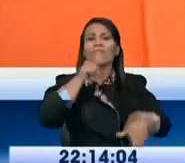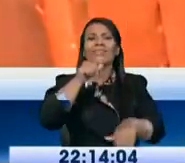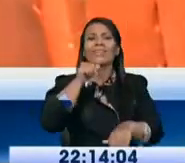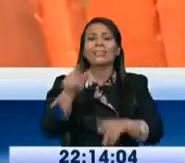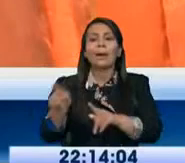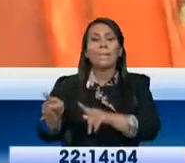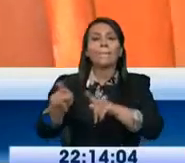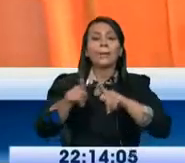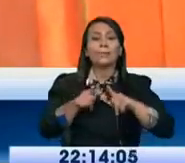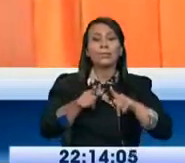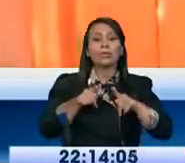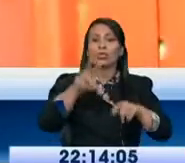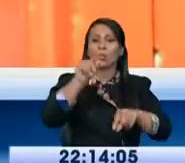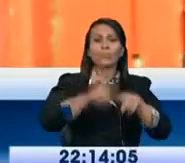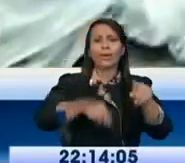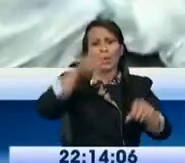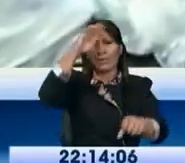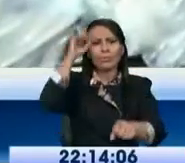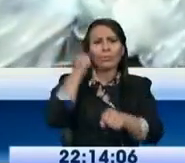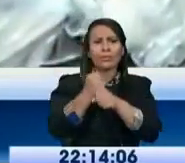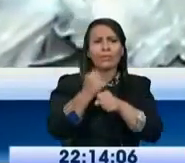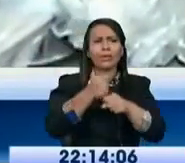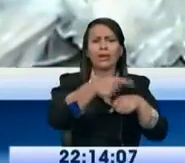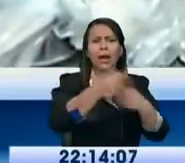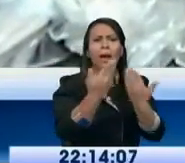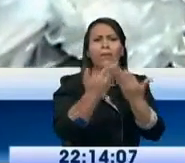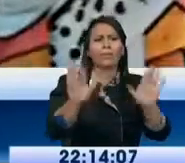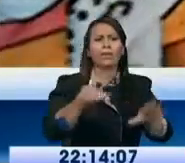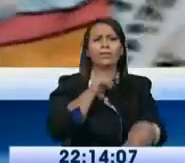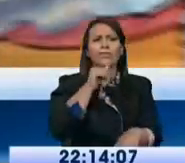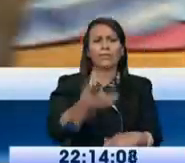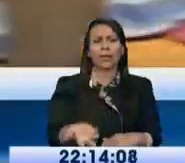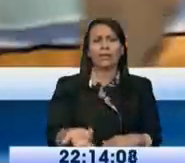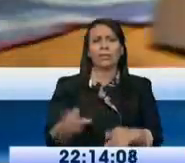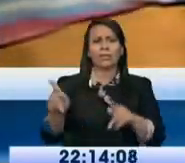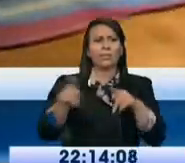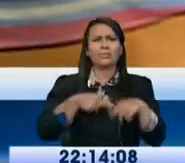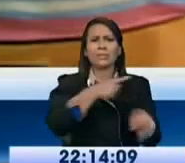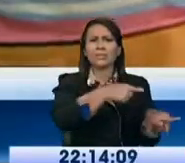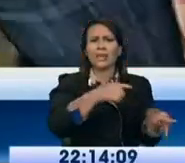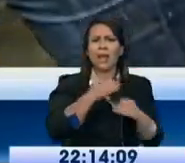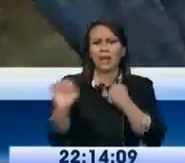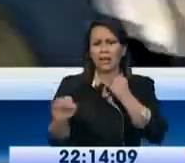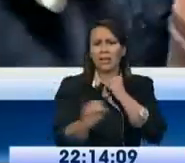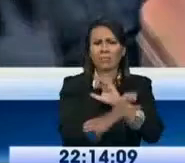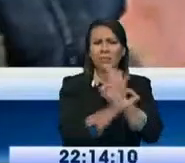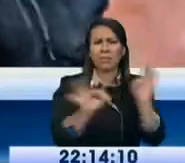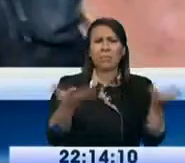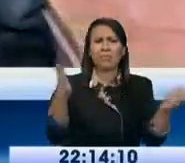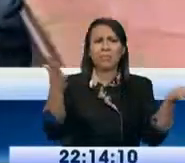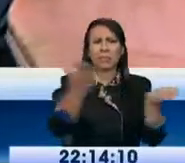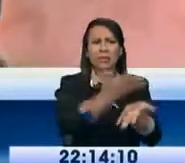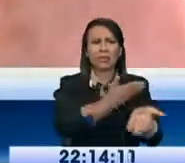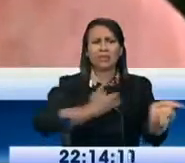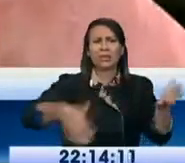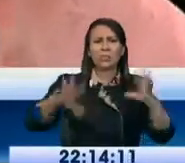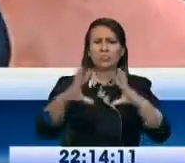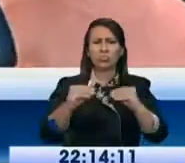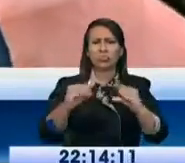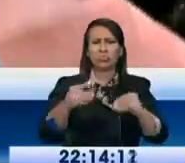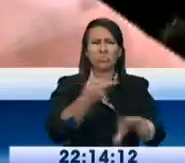lo necesario para funcionar. Además, que tampoco tenía los permisos respectivos. Como se podrá dar